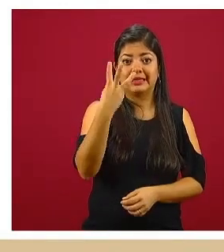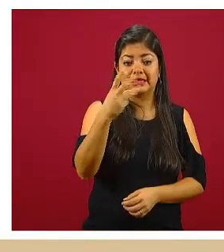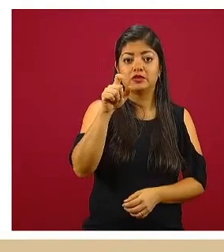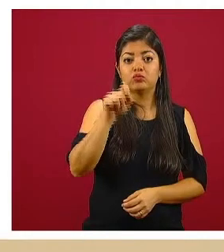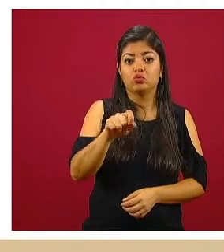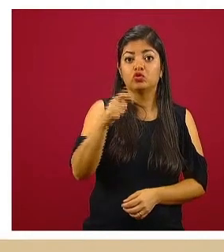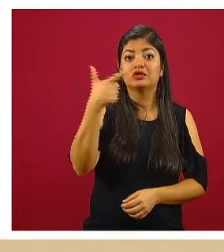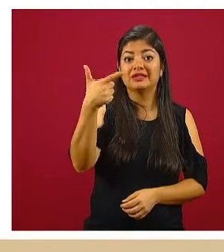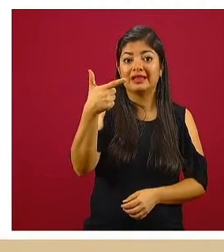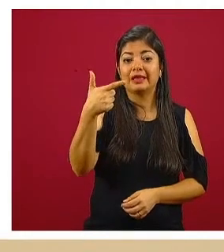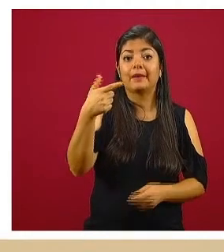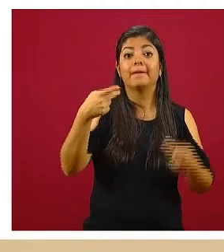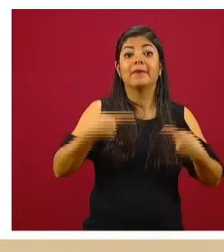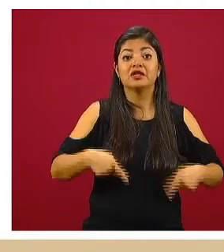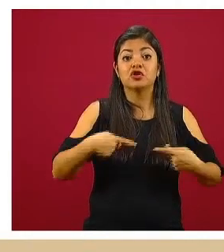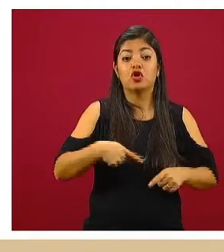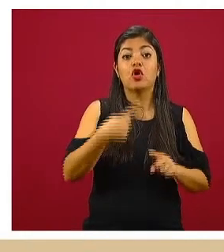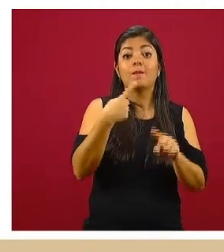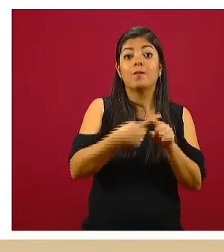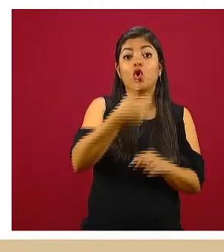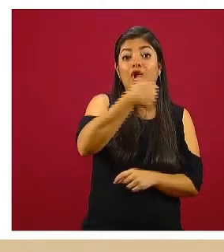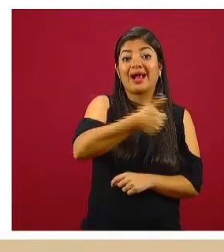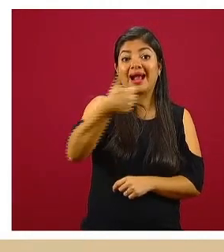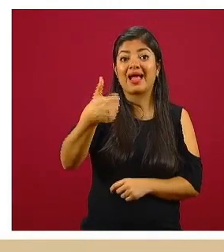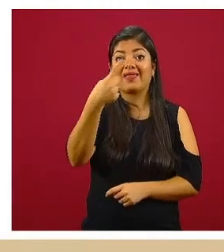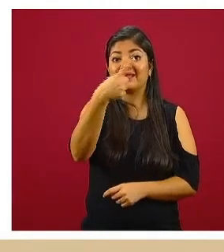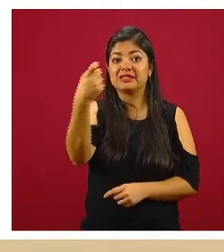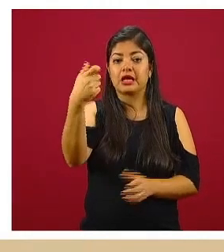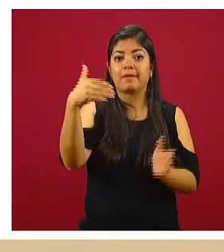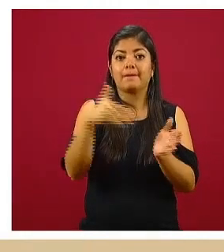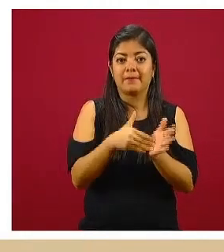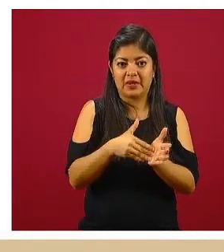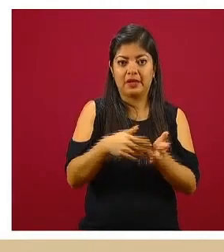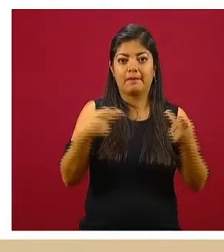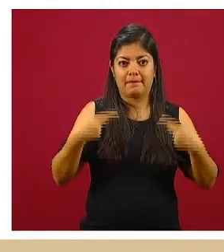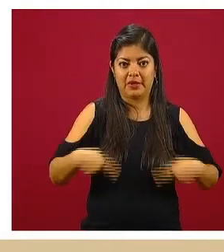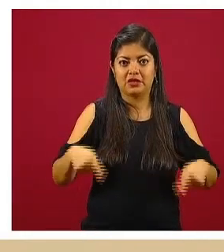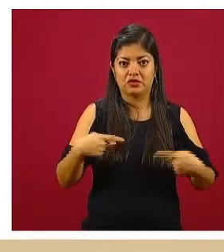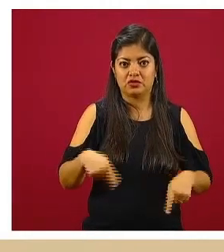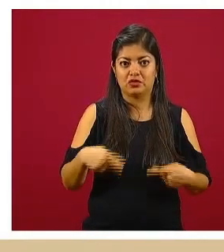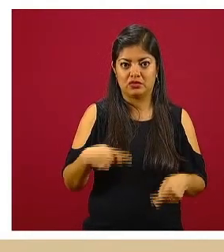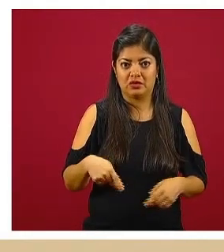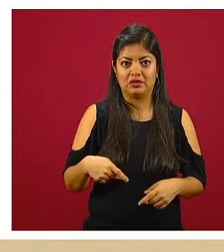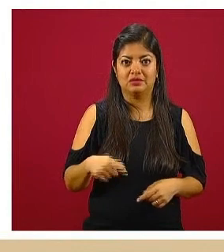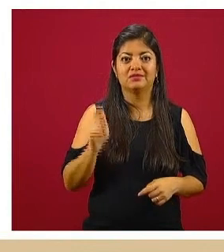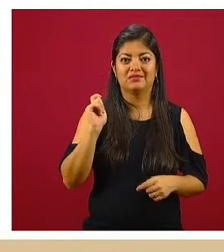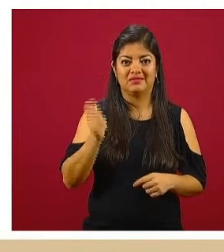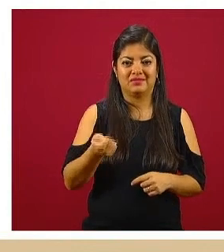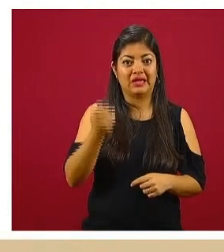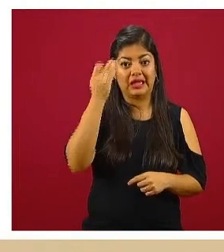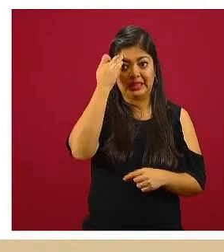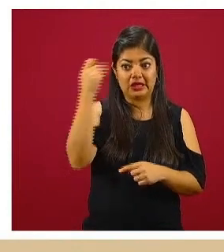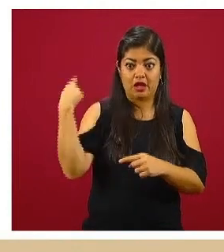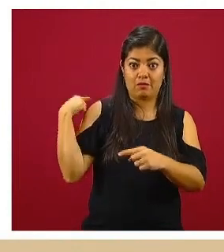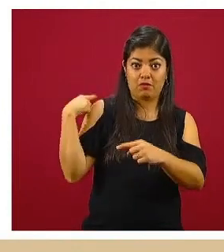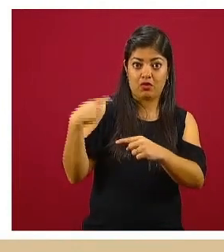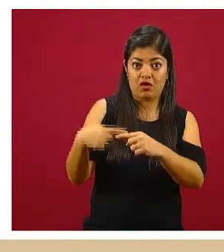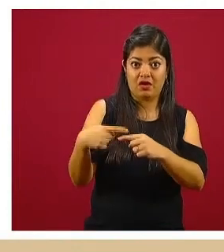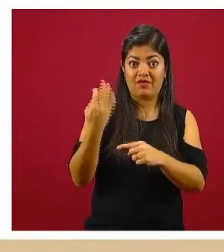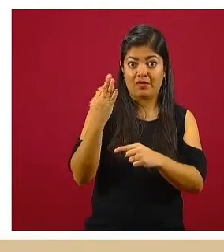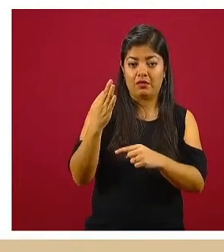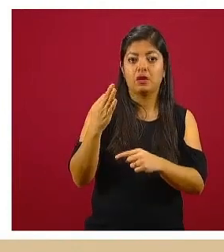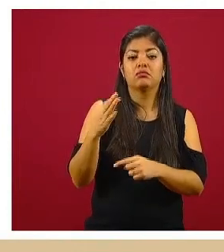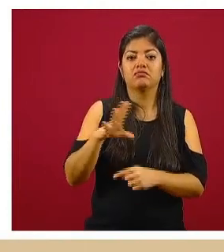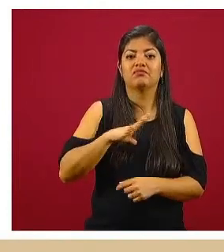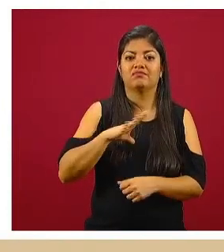63,7 personas por cada 100,000 habitantes en México en algún momento de todo este tiempo han